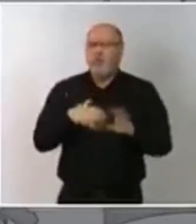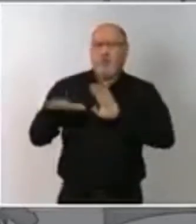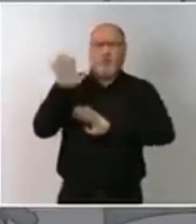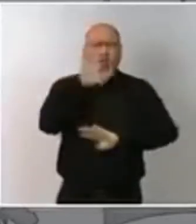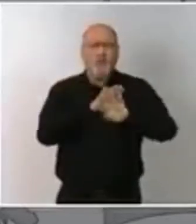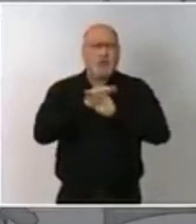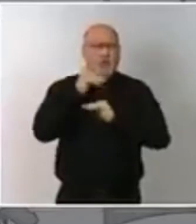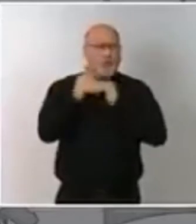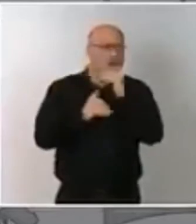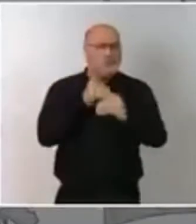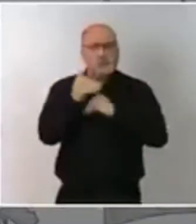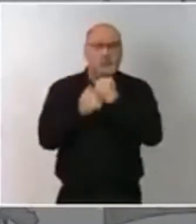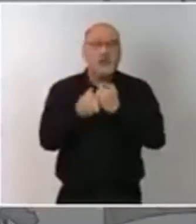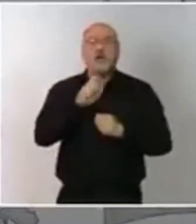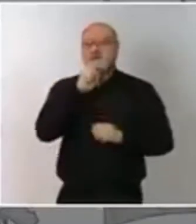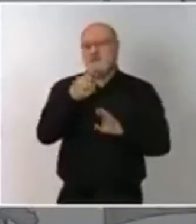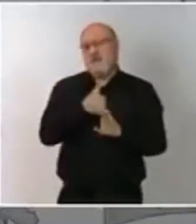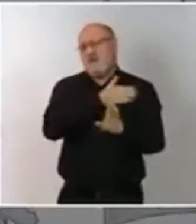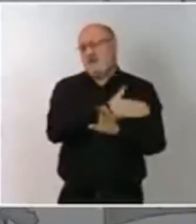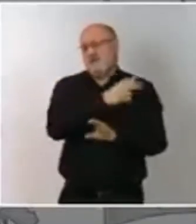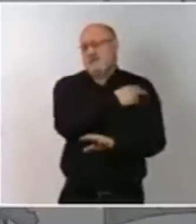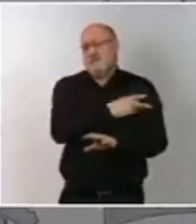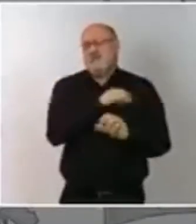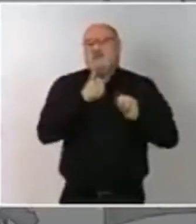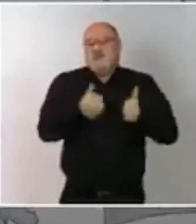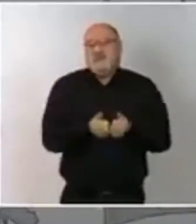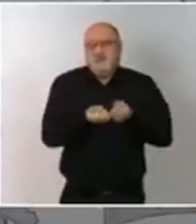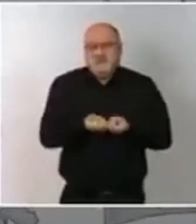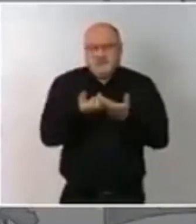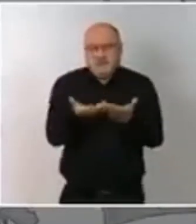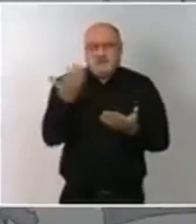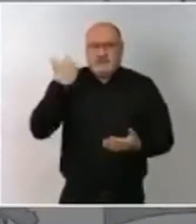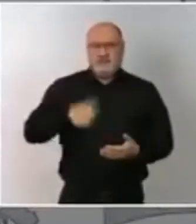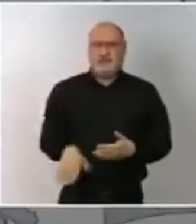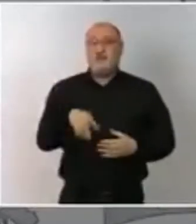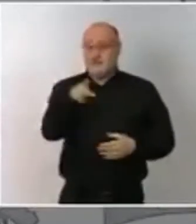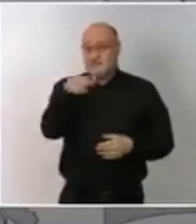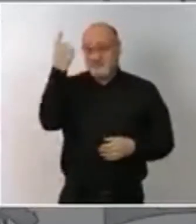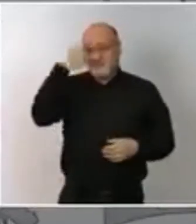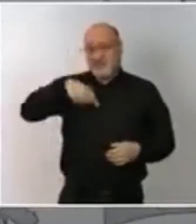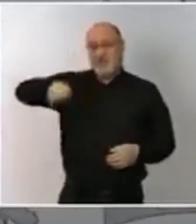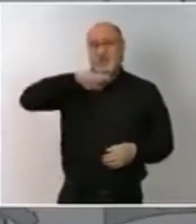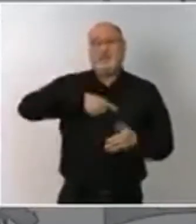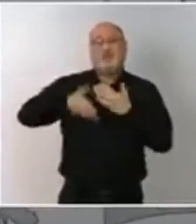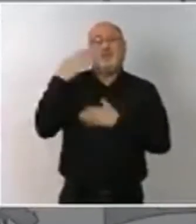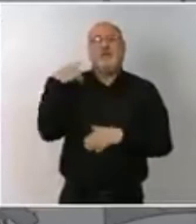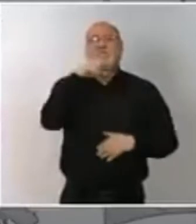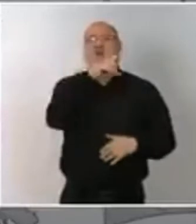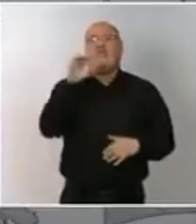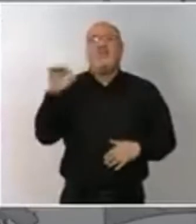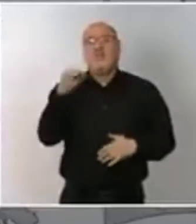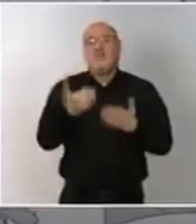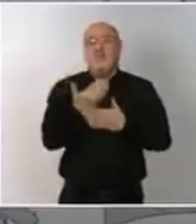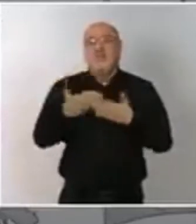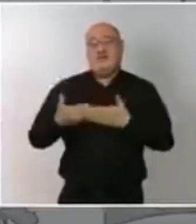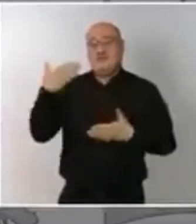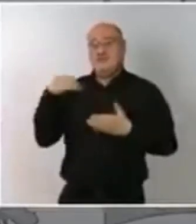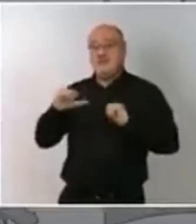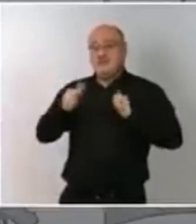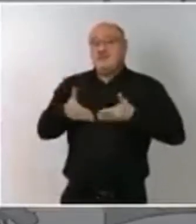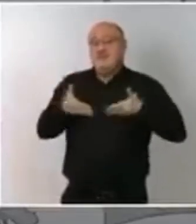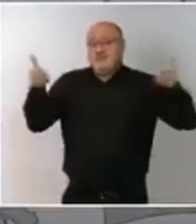desde el principio de la vacunación. Como saben, desde que se inició hace 100 días el proceso de vacunación, la vacunación se ha